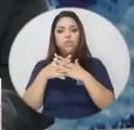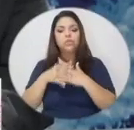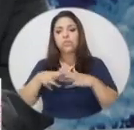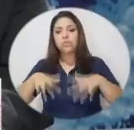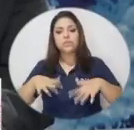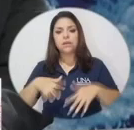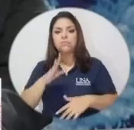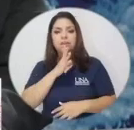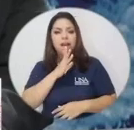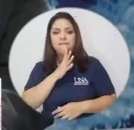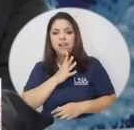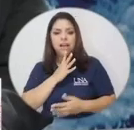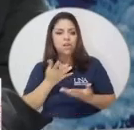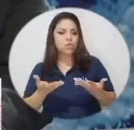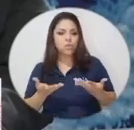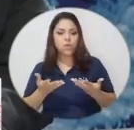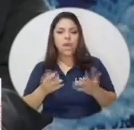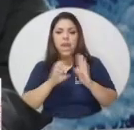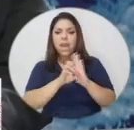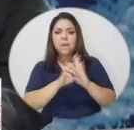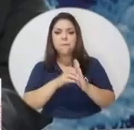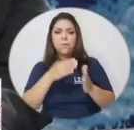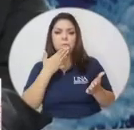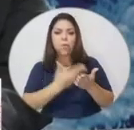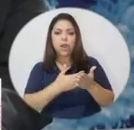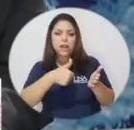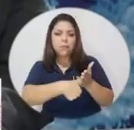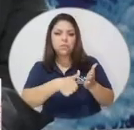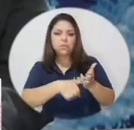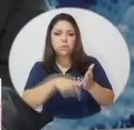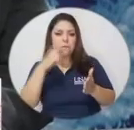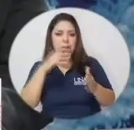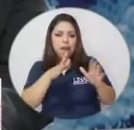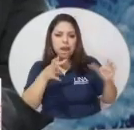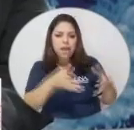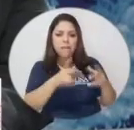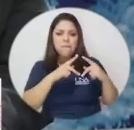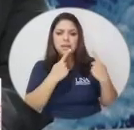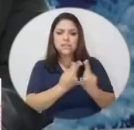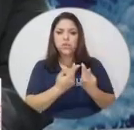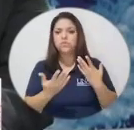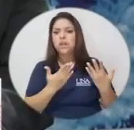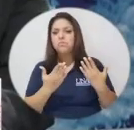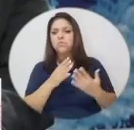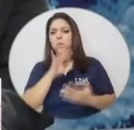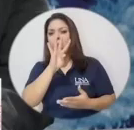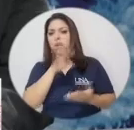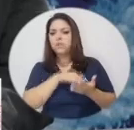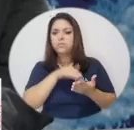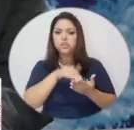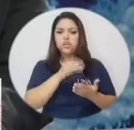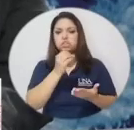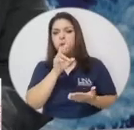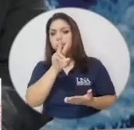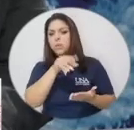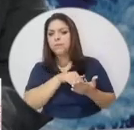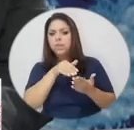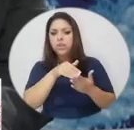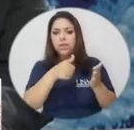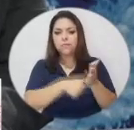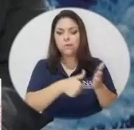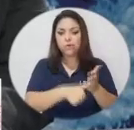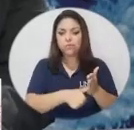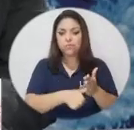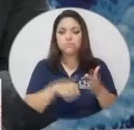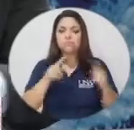buena votación, por ejemplo, para un partido de estos es obtener unos 4 millones de votos, 2 millones de votos, y